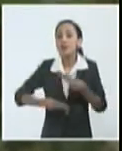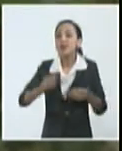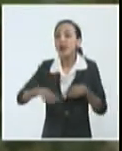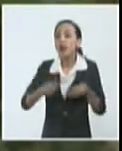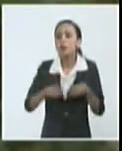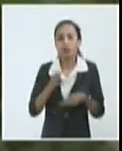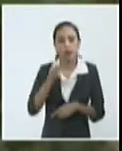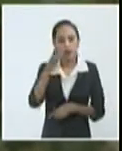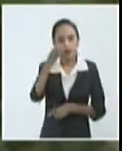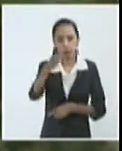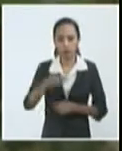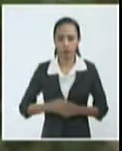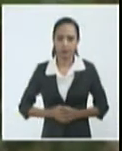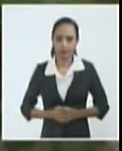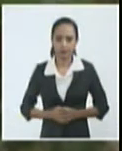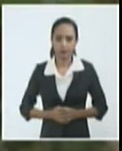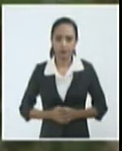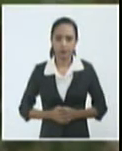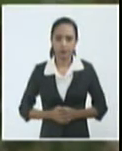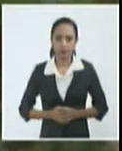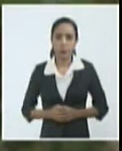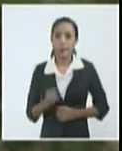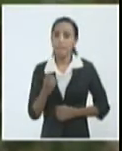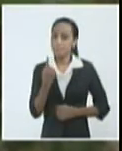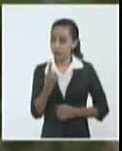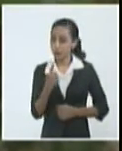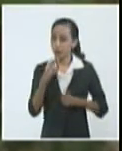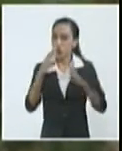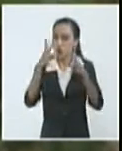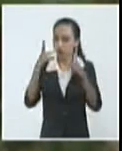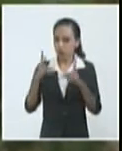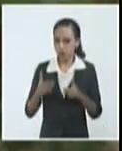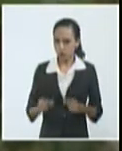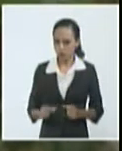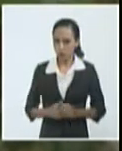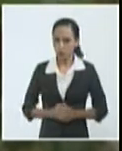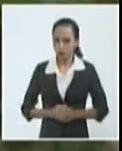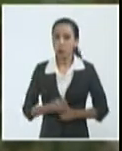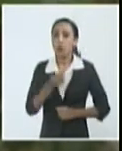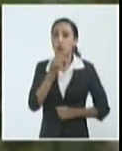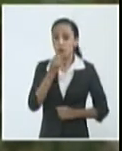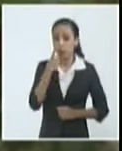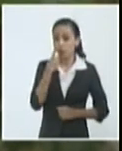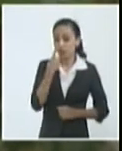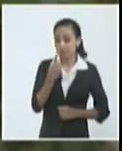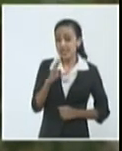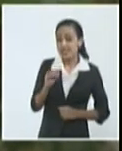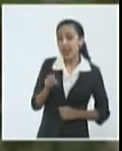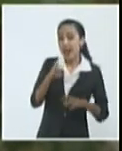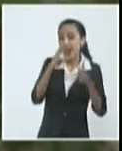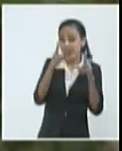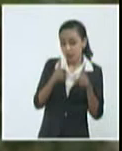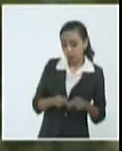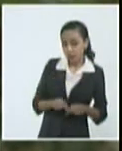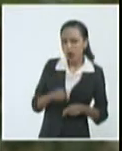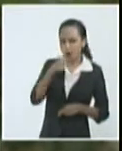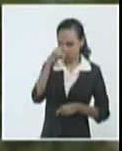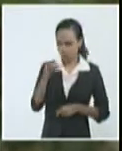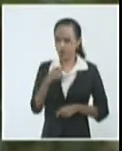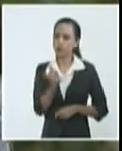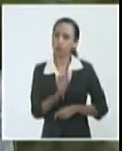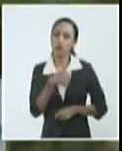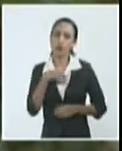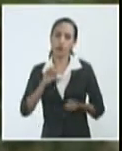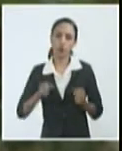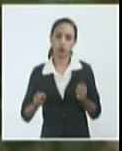afrontar. Vamos primero a hablar de los resultados que son los que nos pueden llevar a la afirmación de que sí tenemos control con la pandemia.